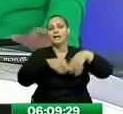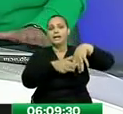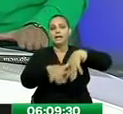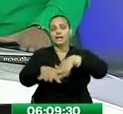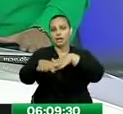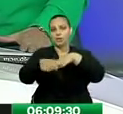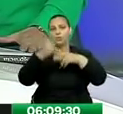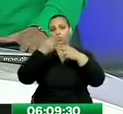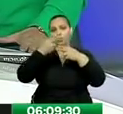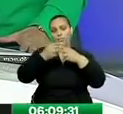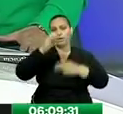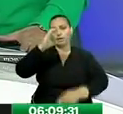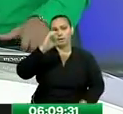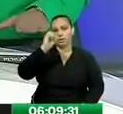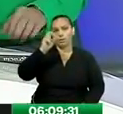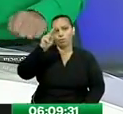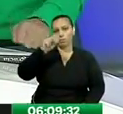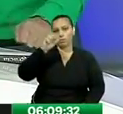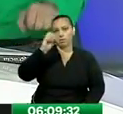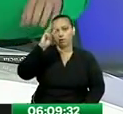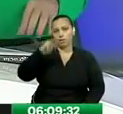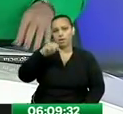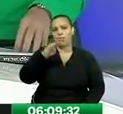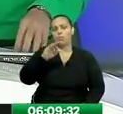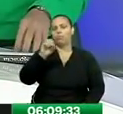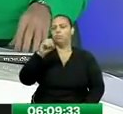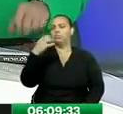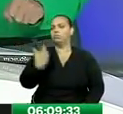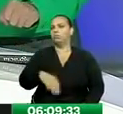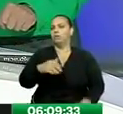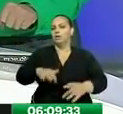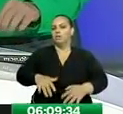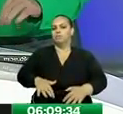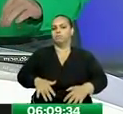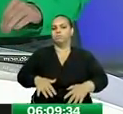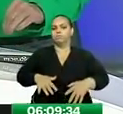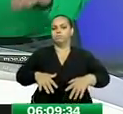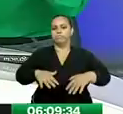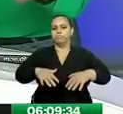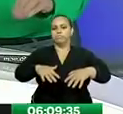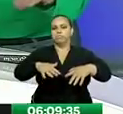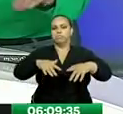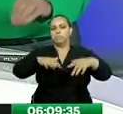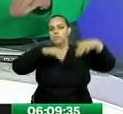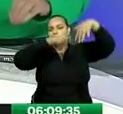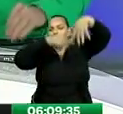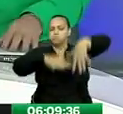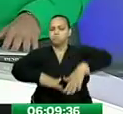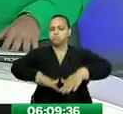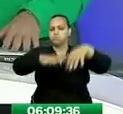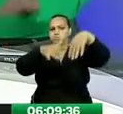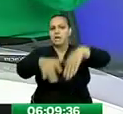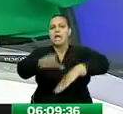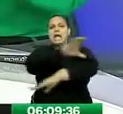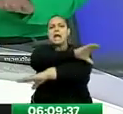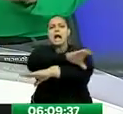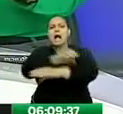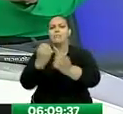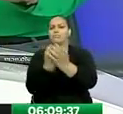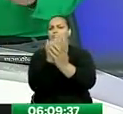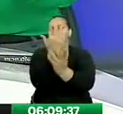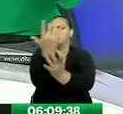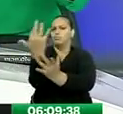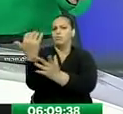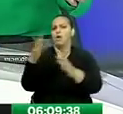se desbordó y anegó cultivos con productos que consumen los habitantes de la zona de Nacionalidad Zapara. Por este